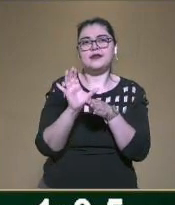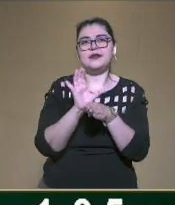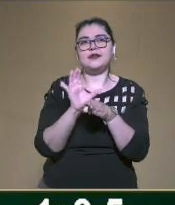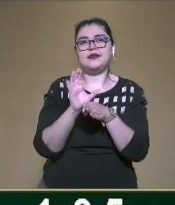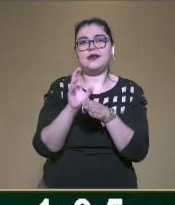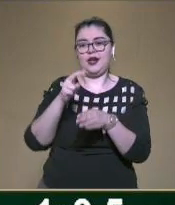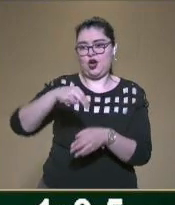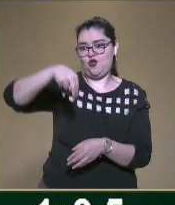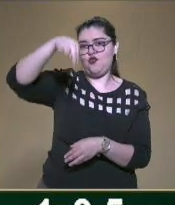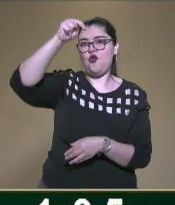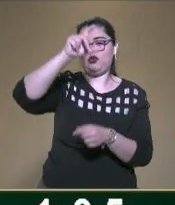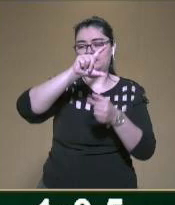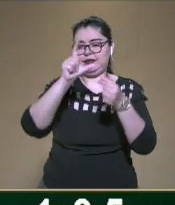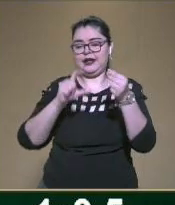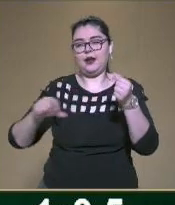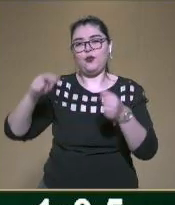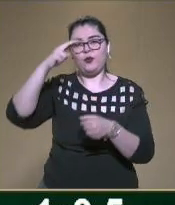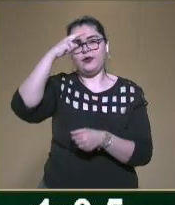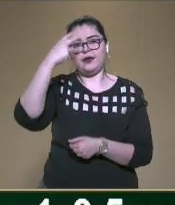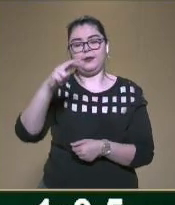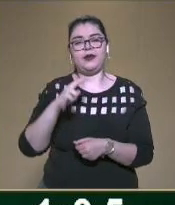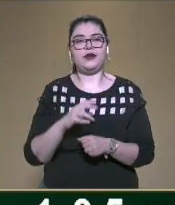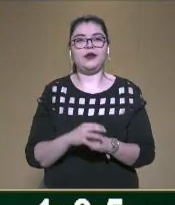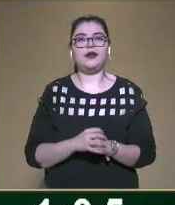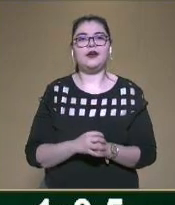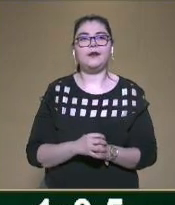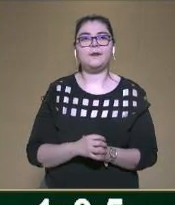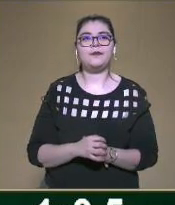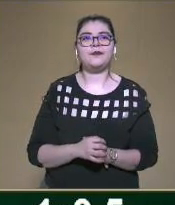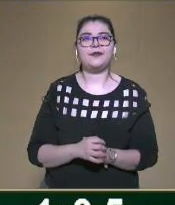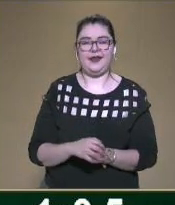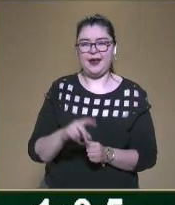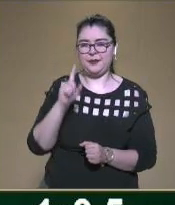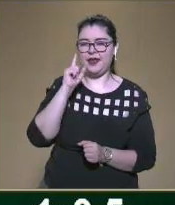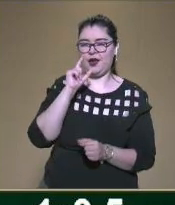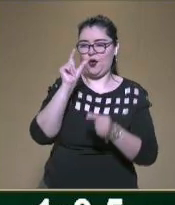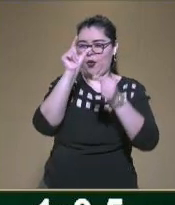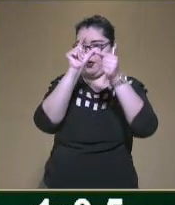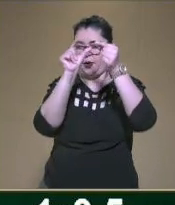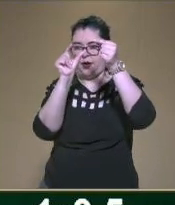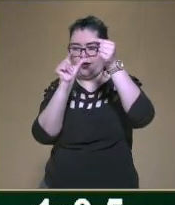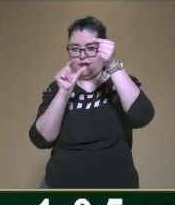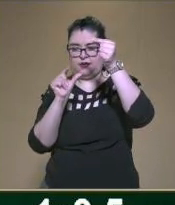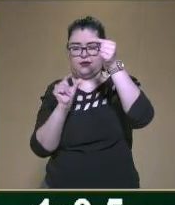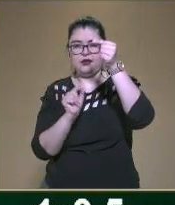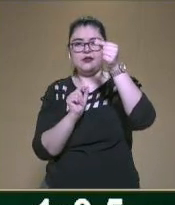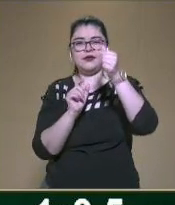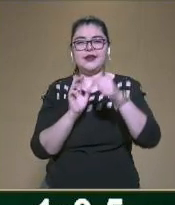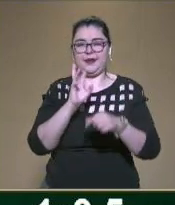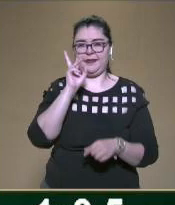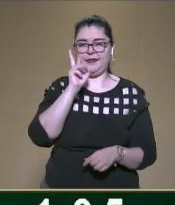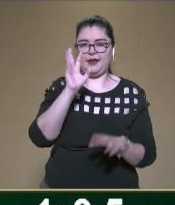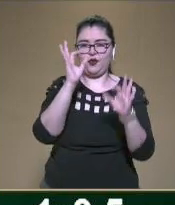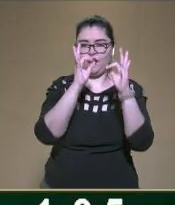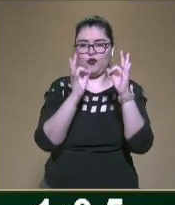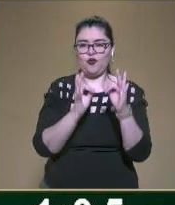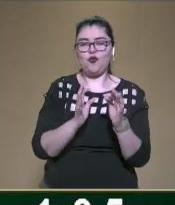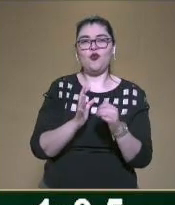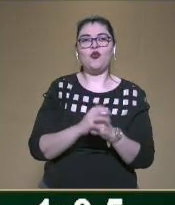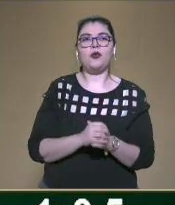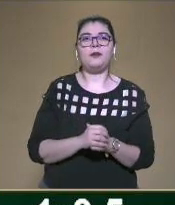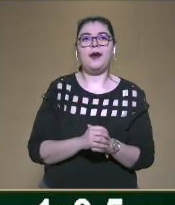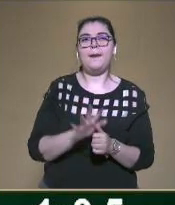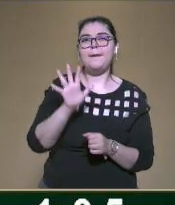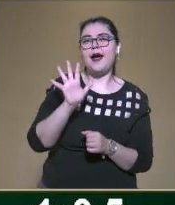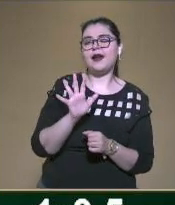República Mexicana. Aquí está Nuevo León. ¿Ya le hallaron una forma? ¿Qué forma tiene? ¿Qué forma geométrica tiene? Como